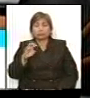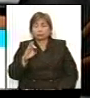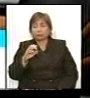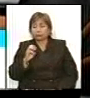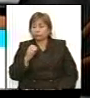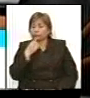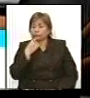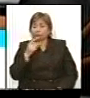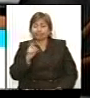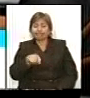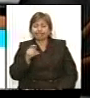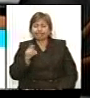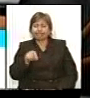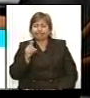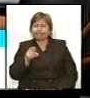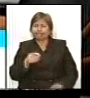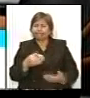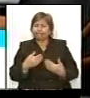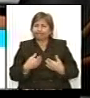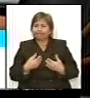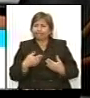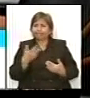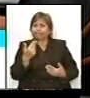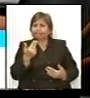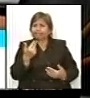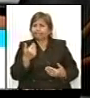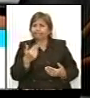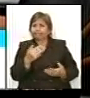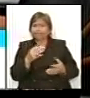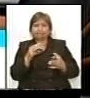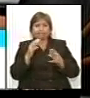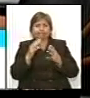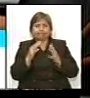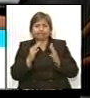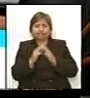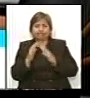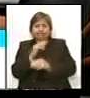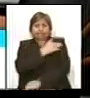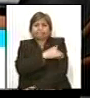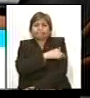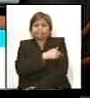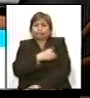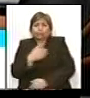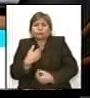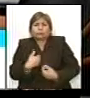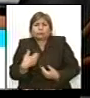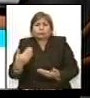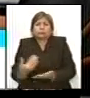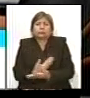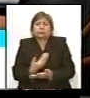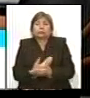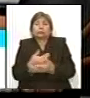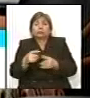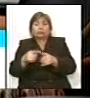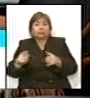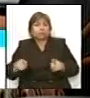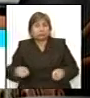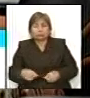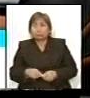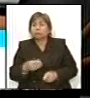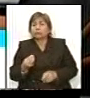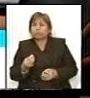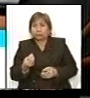que necesariamente en los casos de 3 establecimientos necesariamente teníamos que ubicar un nuevo terreno. Esto